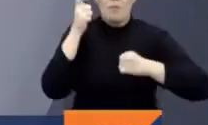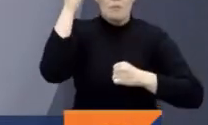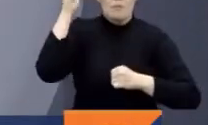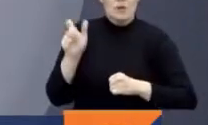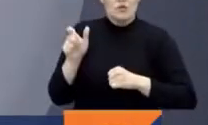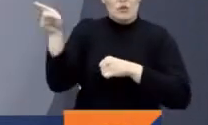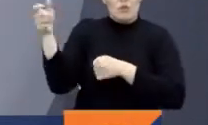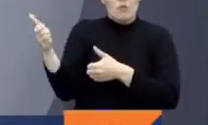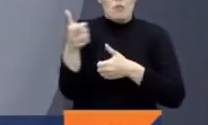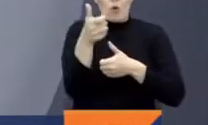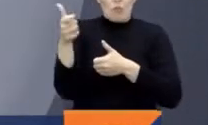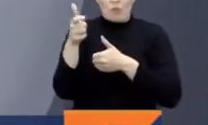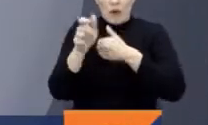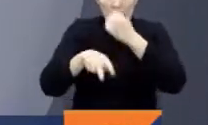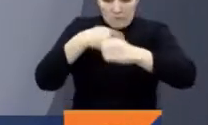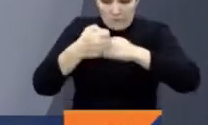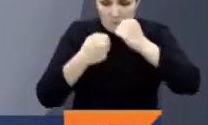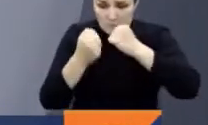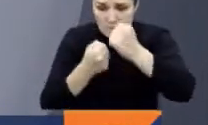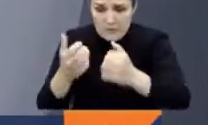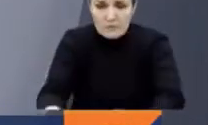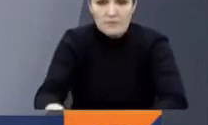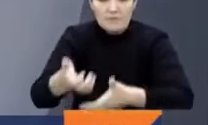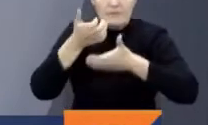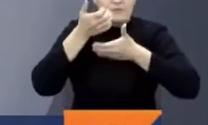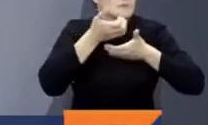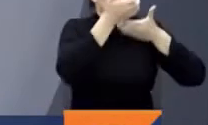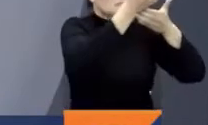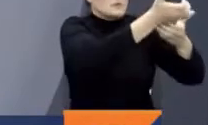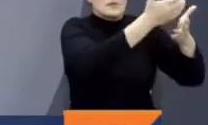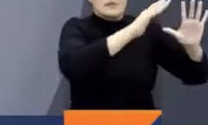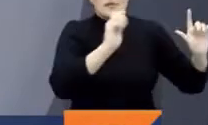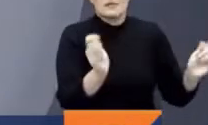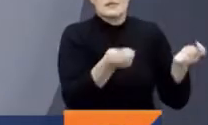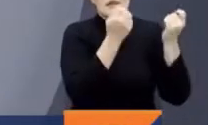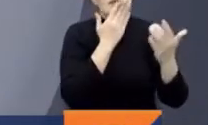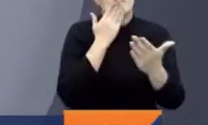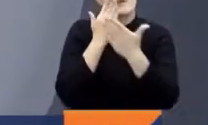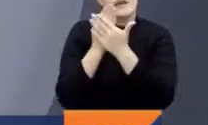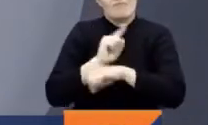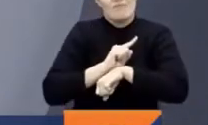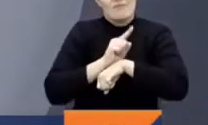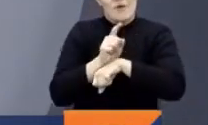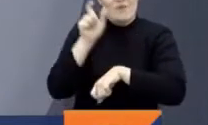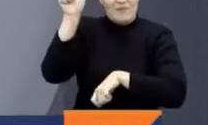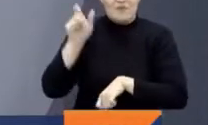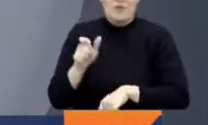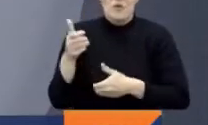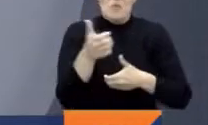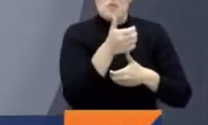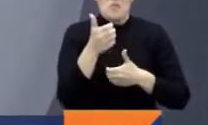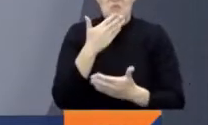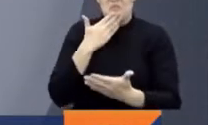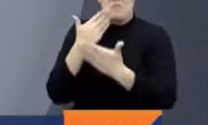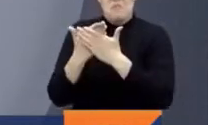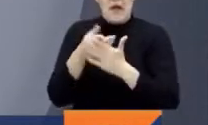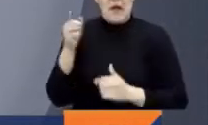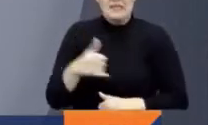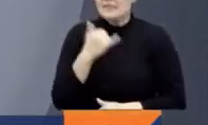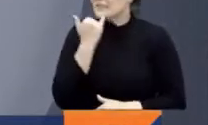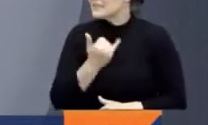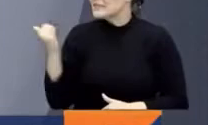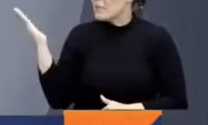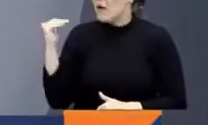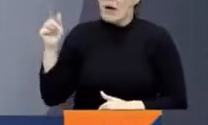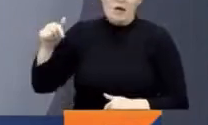estamos viendo en las imágenes. El perro fue entregado a sus propietarios sano y salvo gracias a la rápida acción del rescatista que respondió al llamado de la